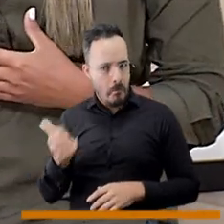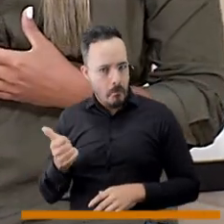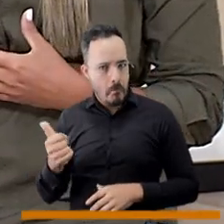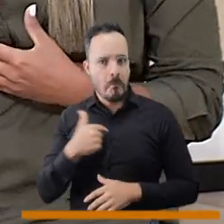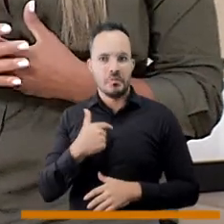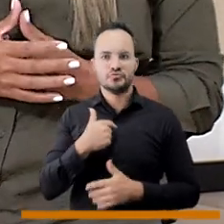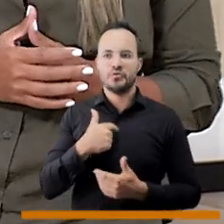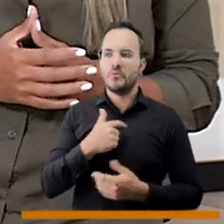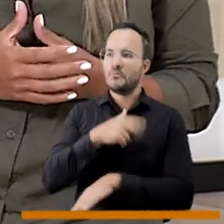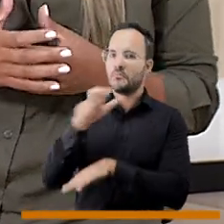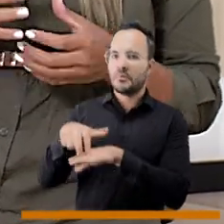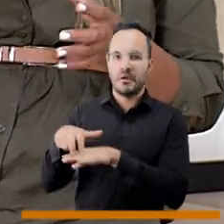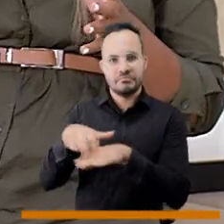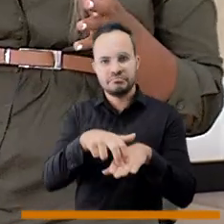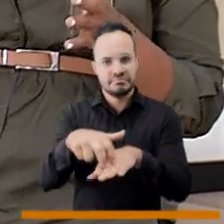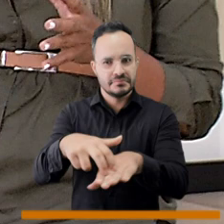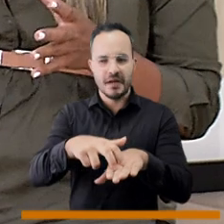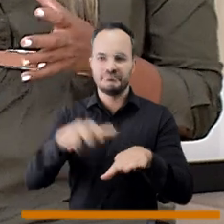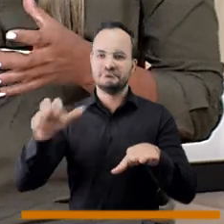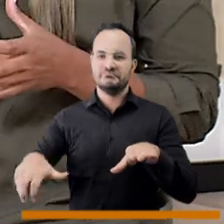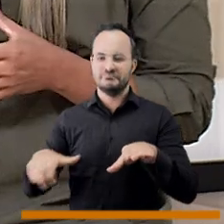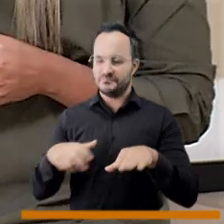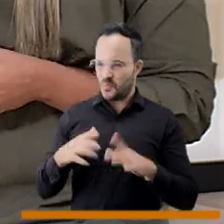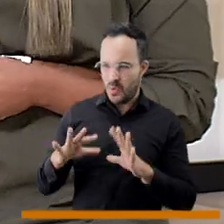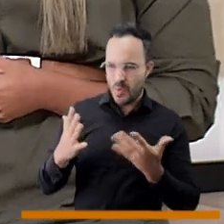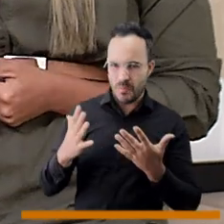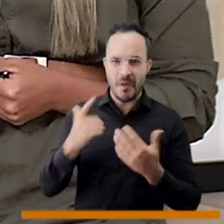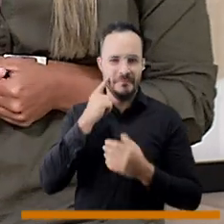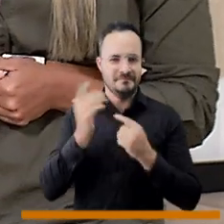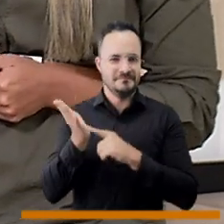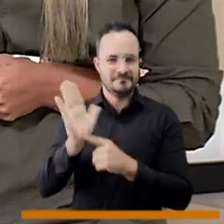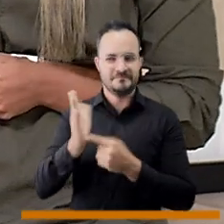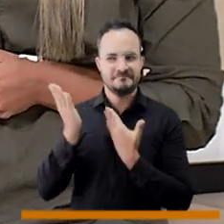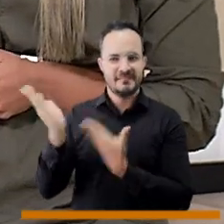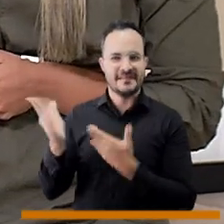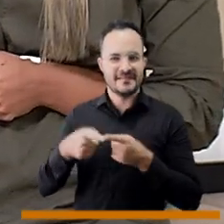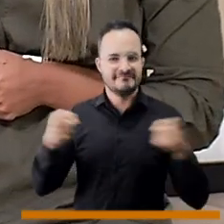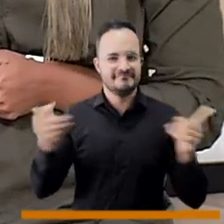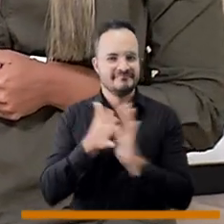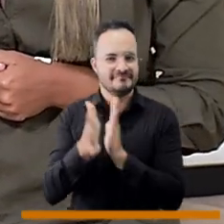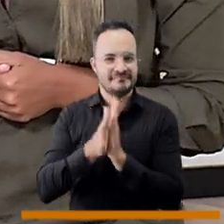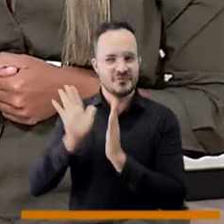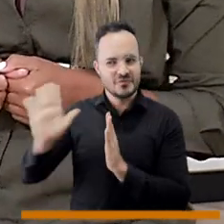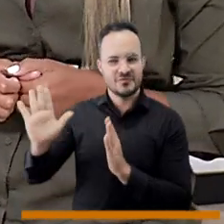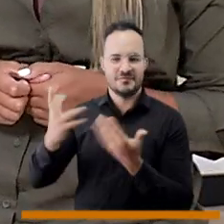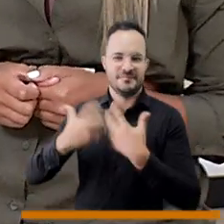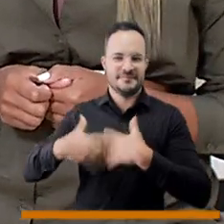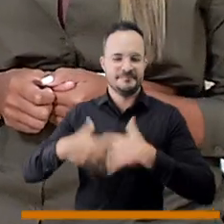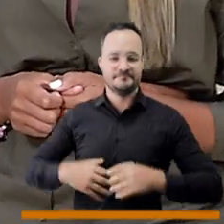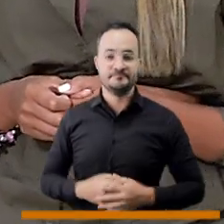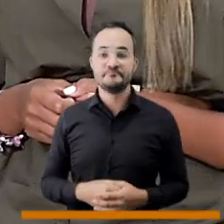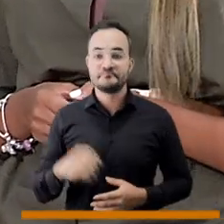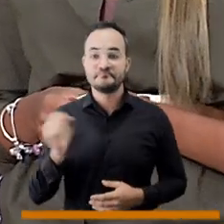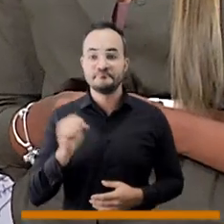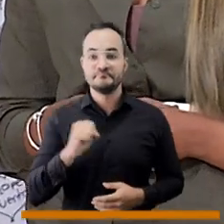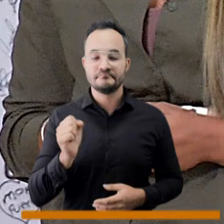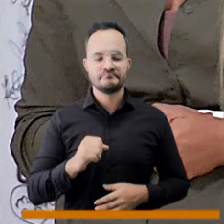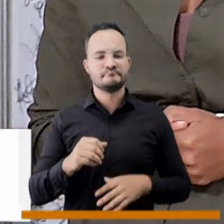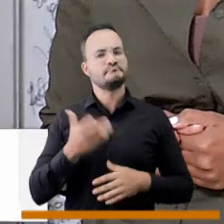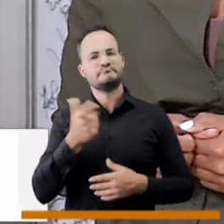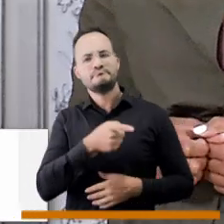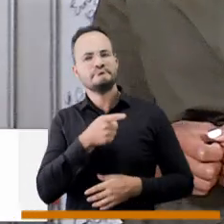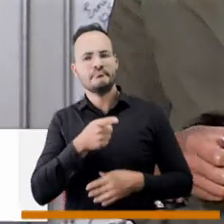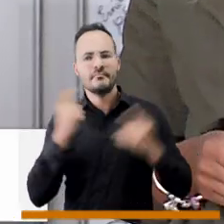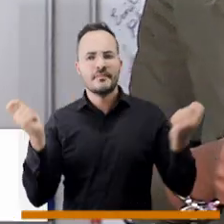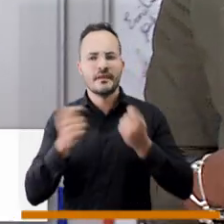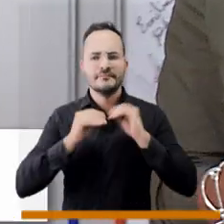taxis. Bienvenida Lina Cano, cuéntenos más acerca de esta estrategia que tiene Taxi Individual. Gracias Mafe. Nuestra campaña Movemos